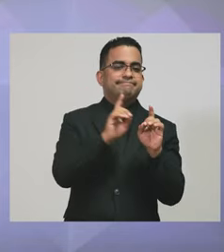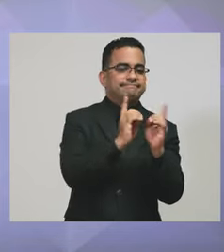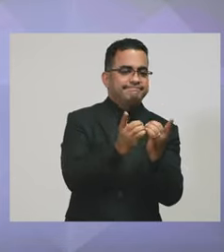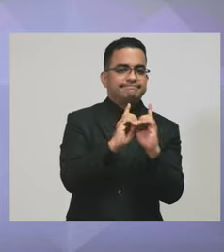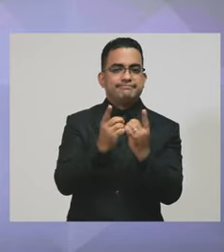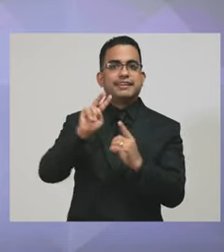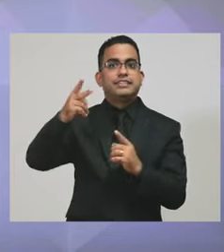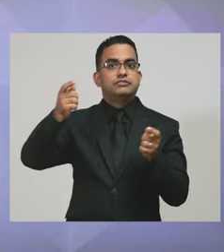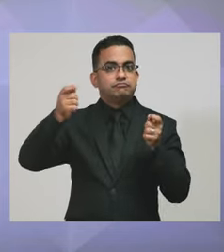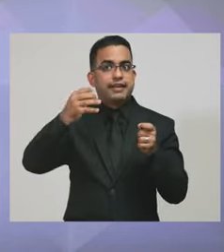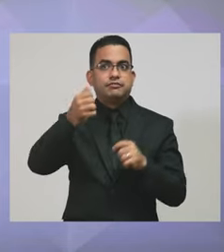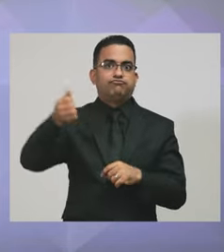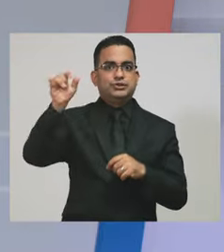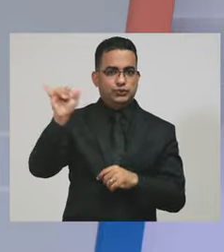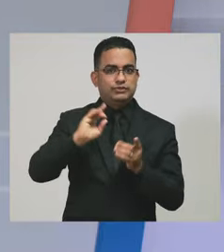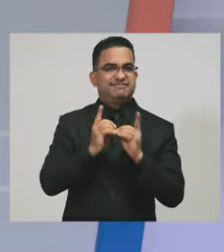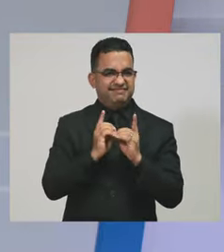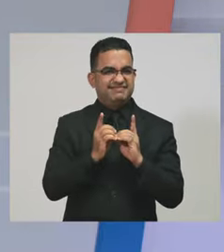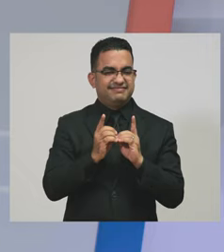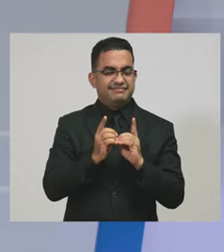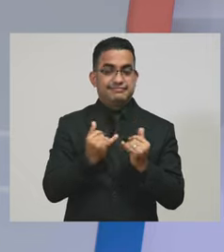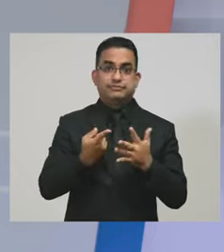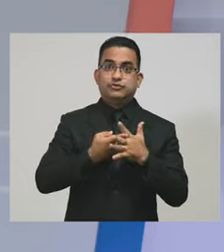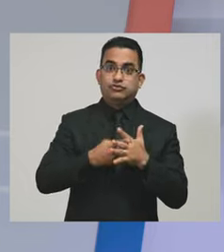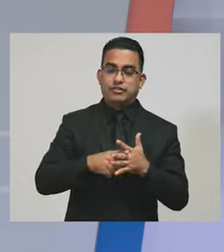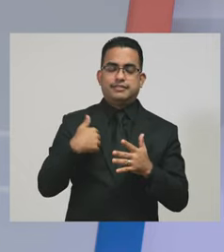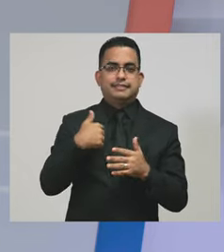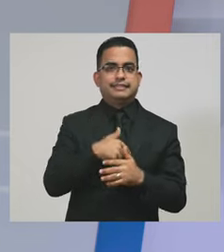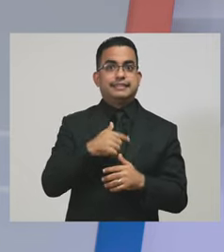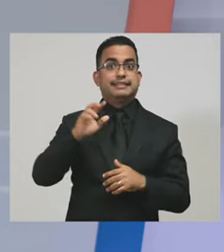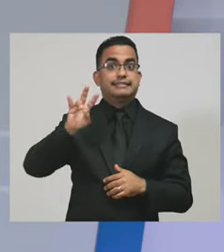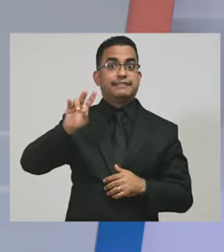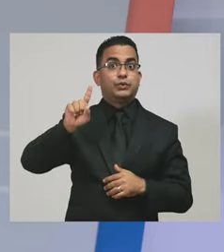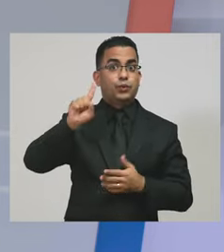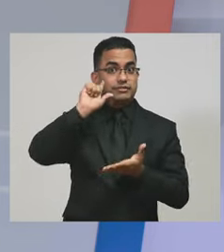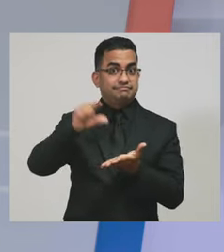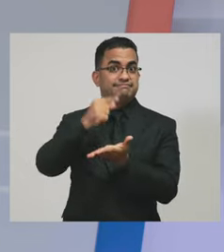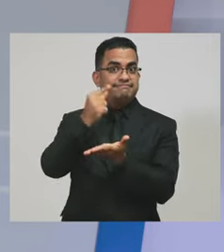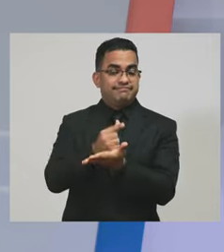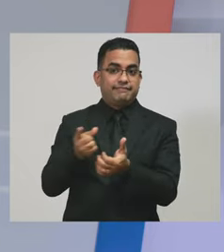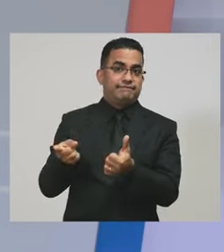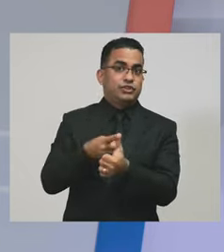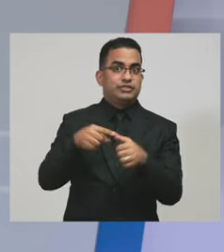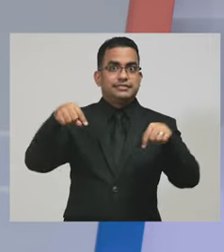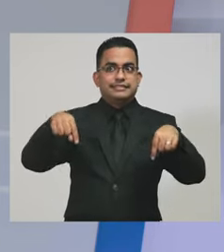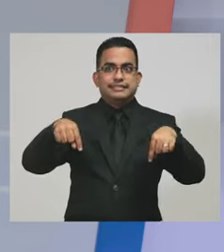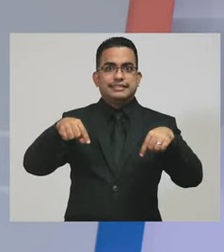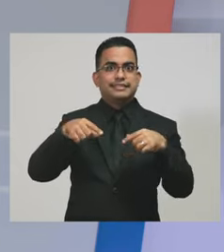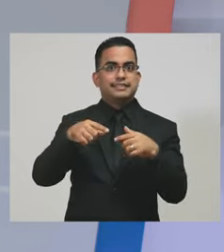vicerrectores y el señor rector en el inicio de este solemne acto de la septuagésima primera graduación